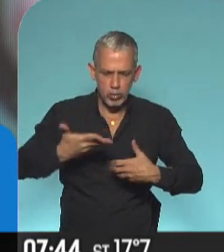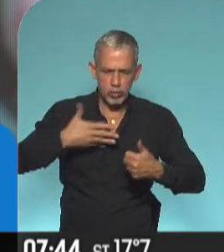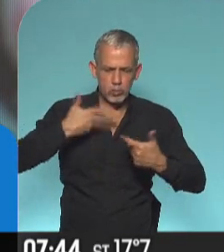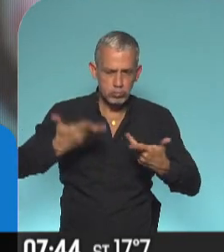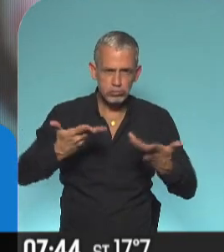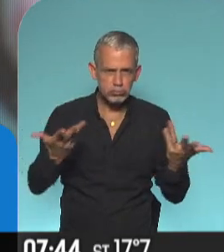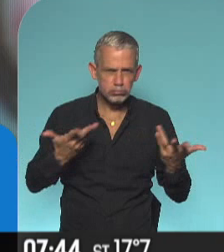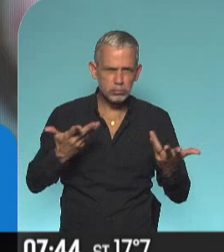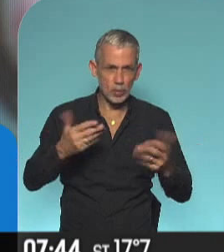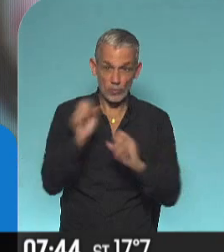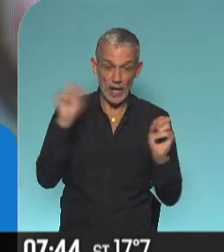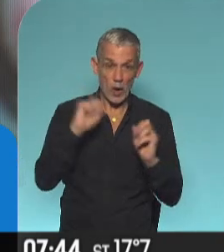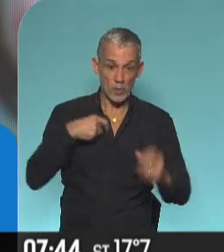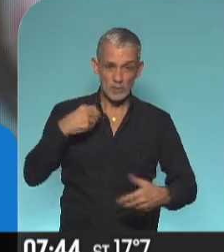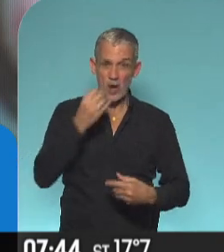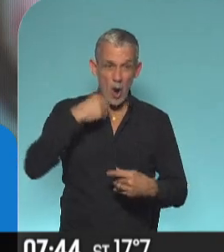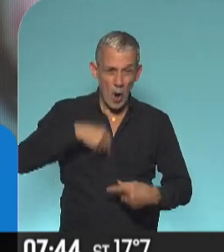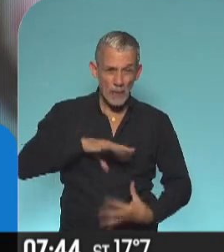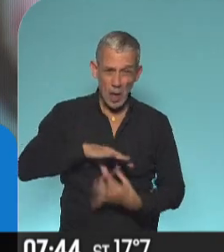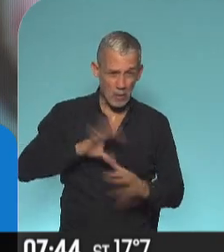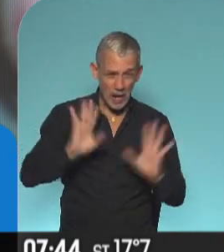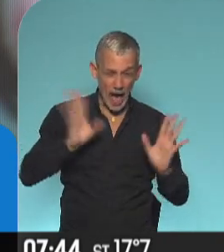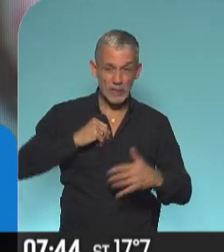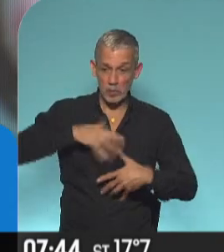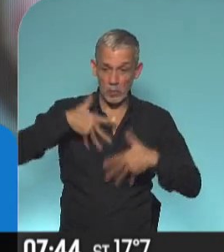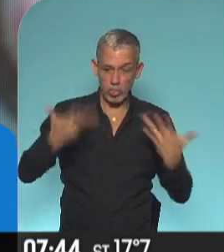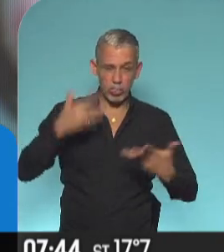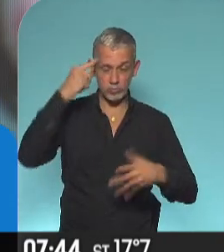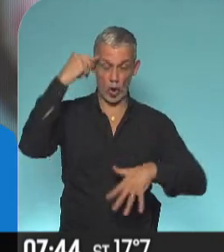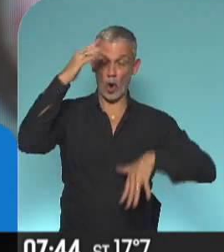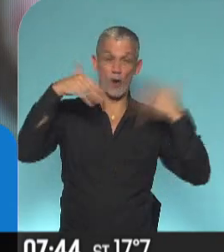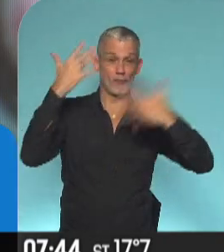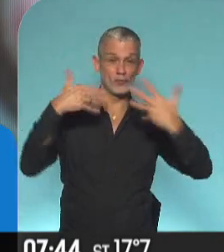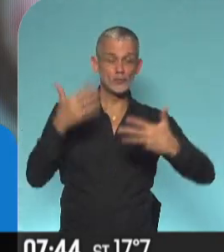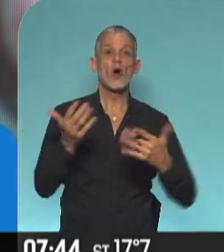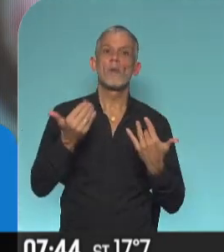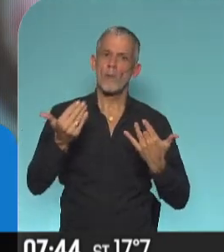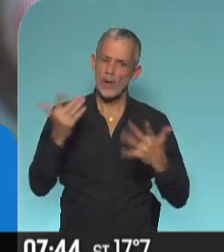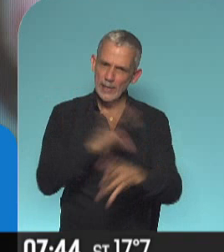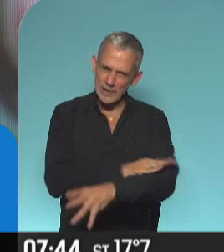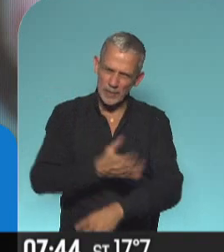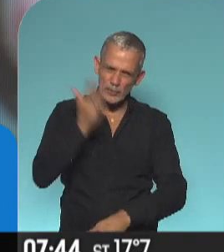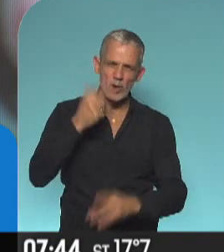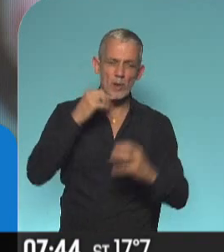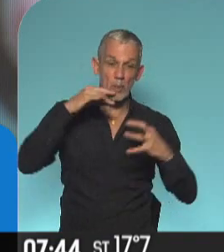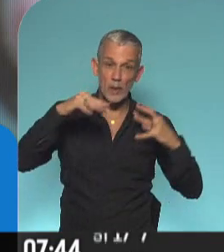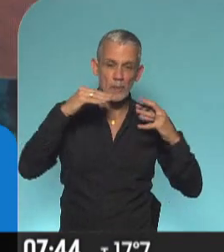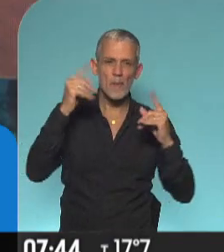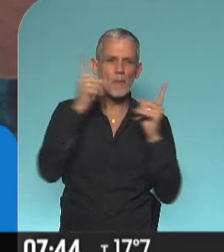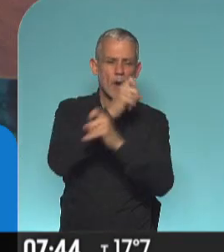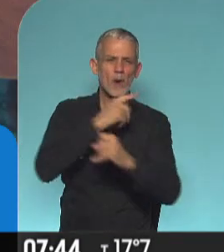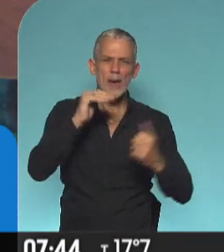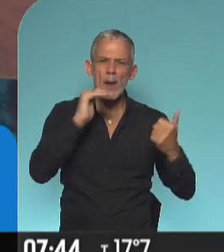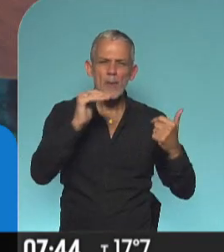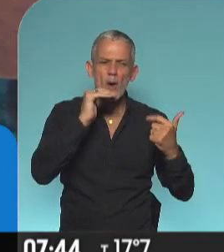así repentinos, sin relación con la alimentación, que haya confusión, dificultad en el habla. Esto podría,